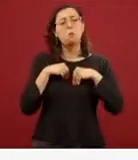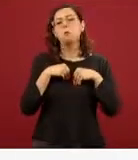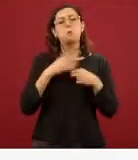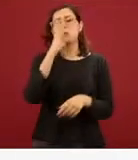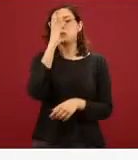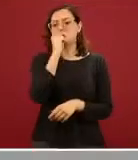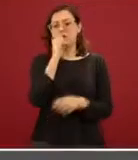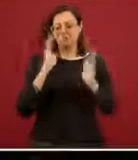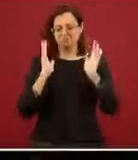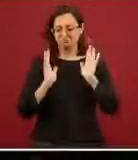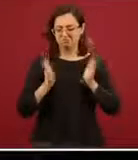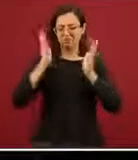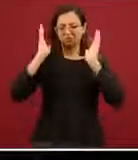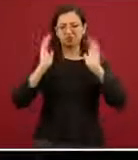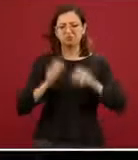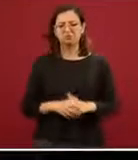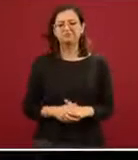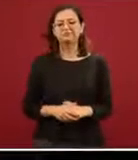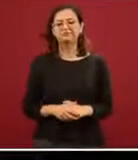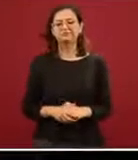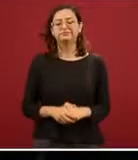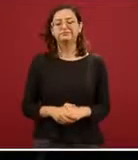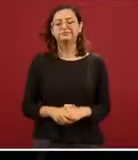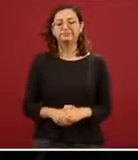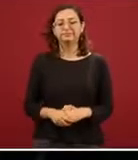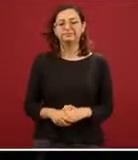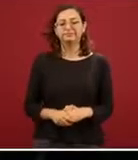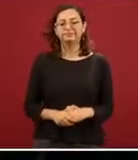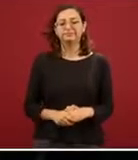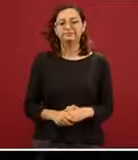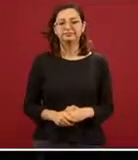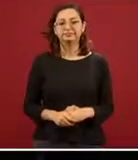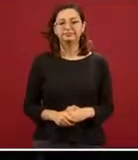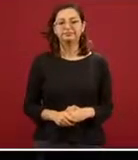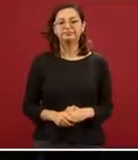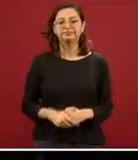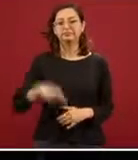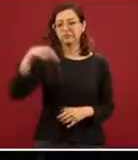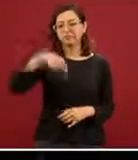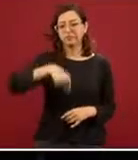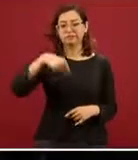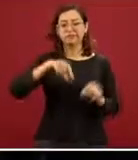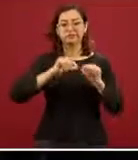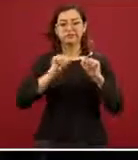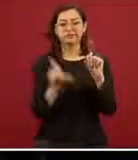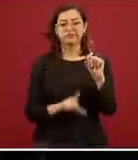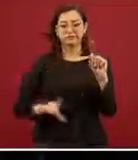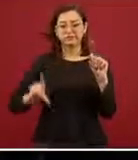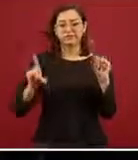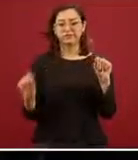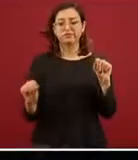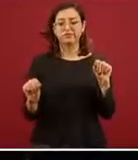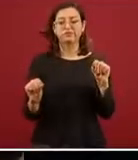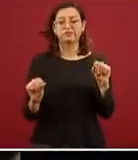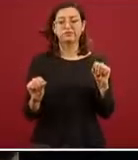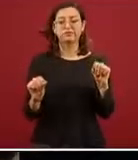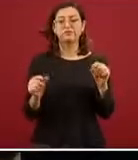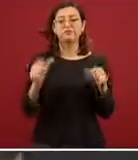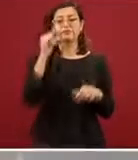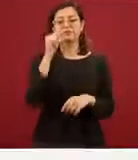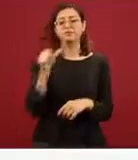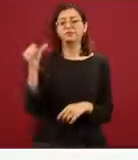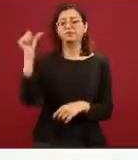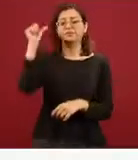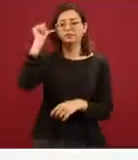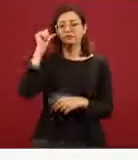la epidemia. En la siguiente. En México tenemos hasta el corte de ayer